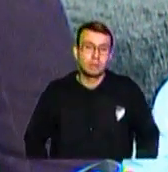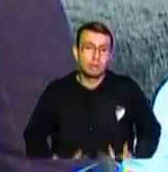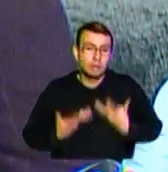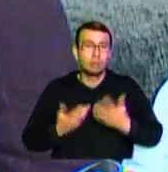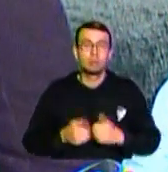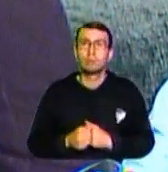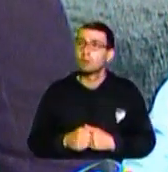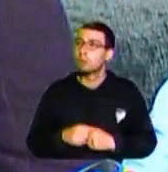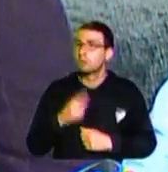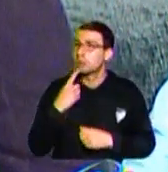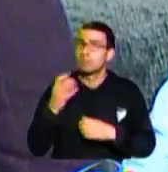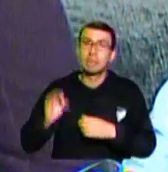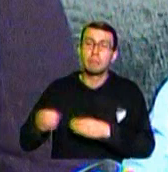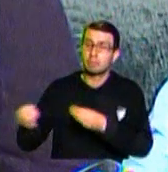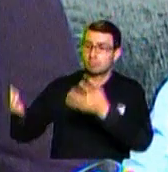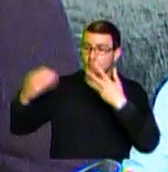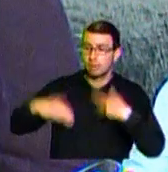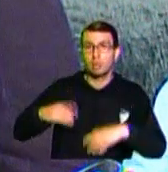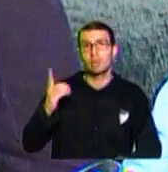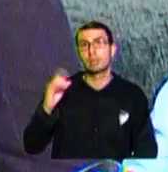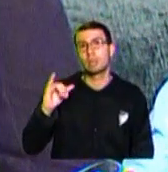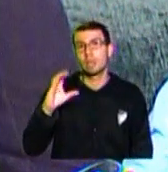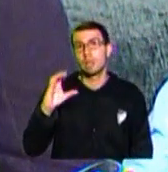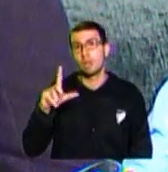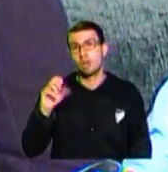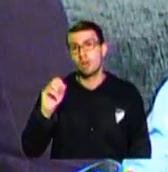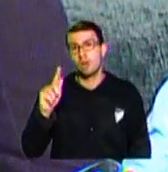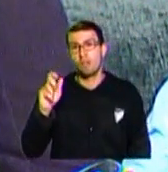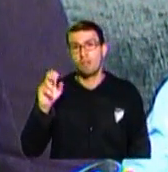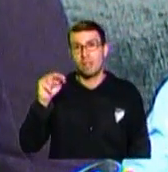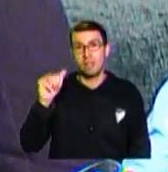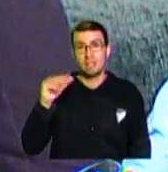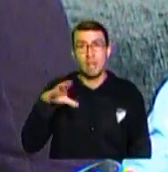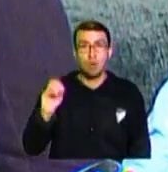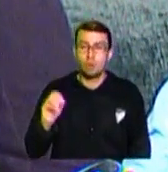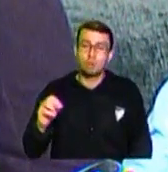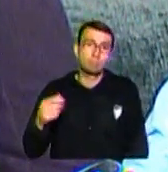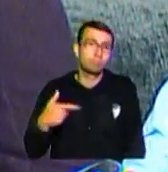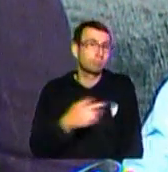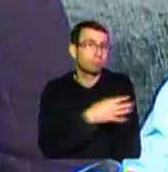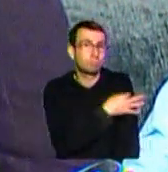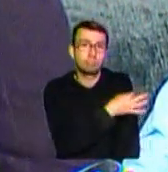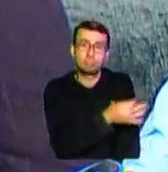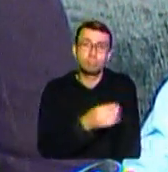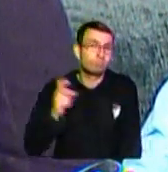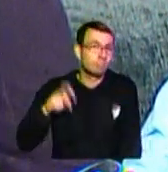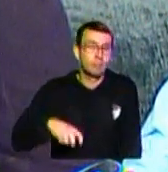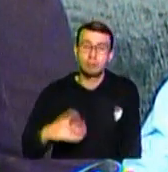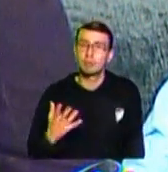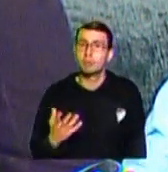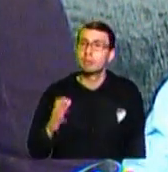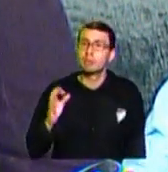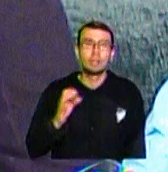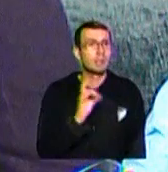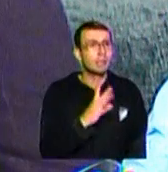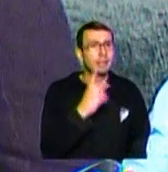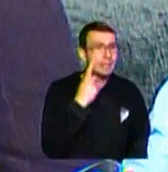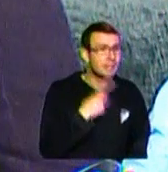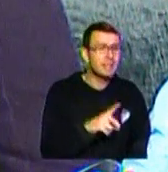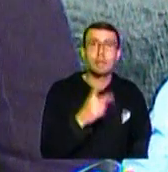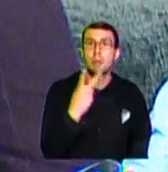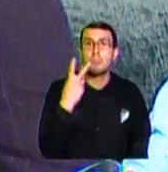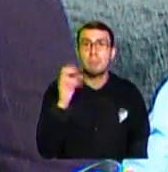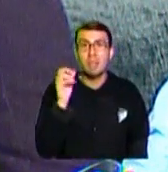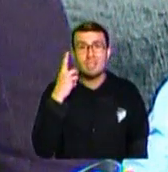matan diclofenaco y lo que es inyecciones. Y yo tengo un desorden muy, pues, cada 15 días, cada 20 días,